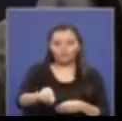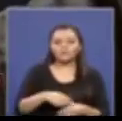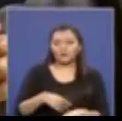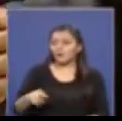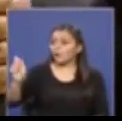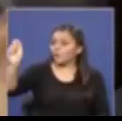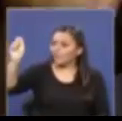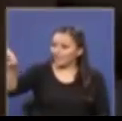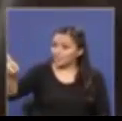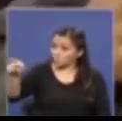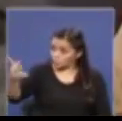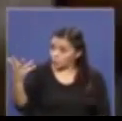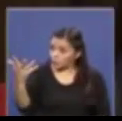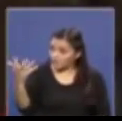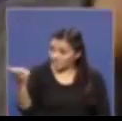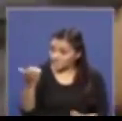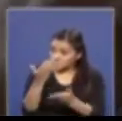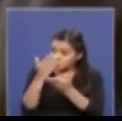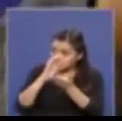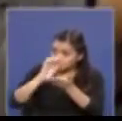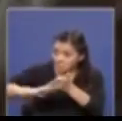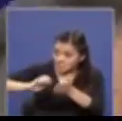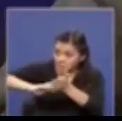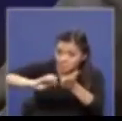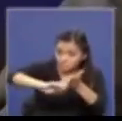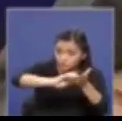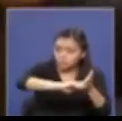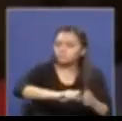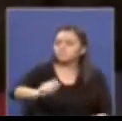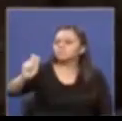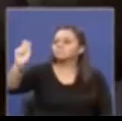tomado la palabra. Vamos a eliminar más de 300